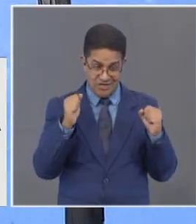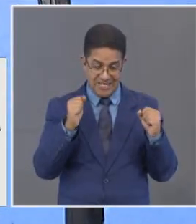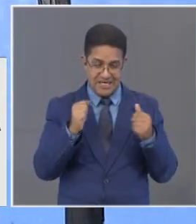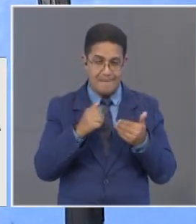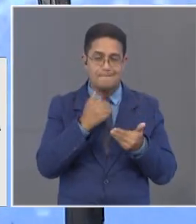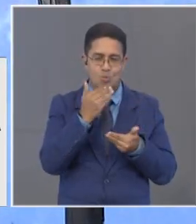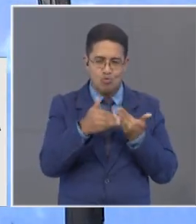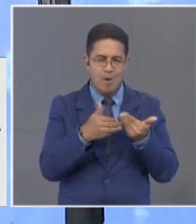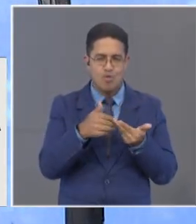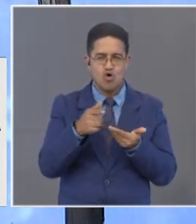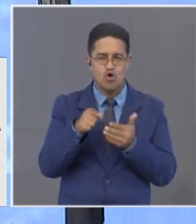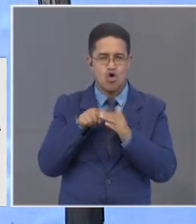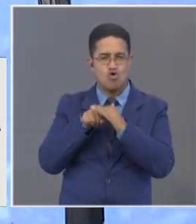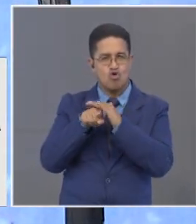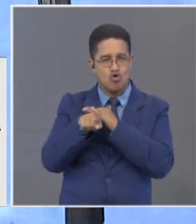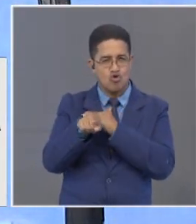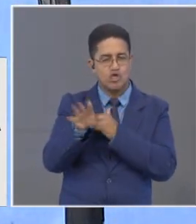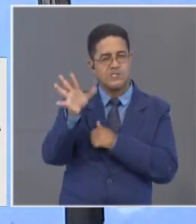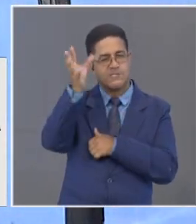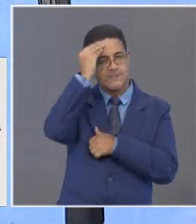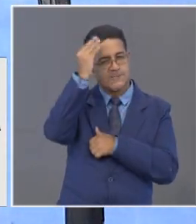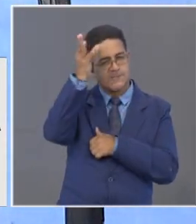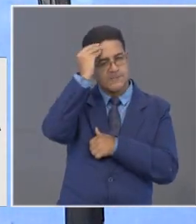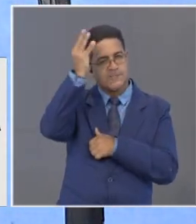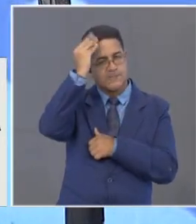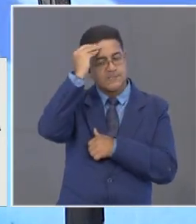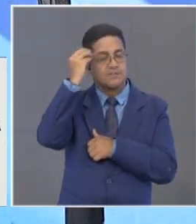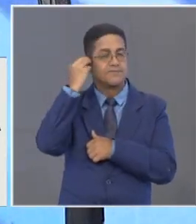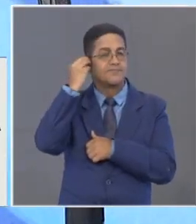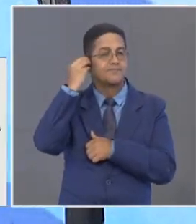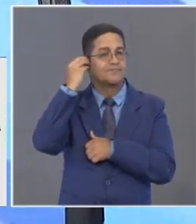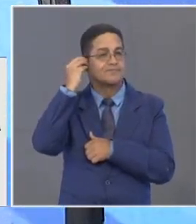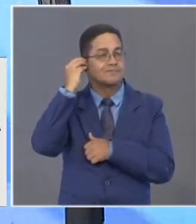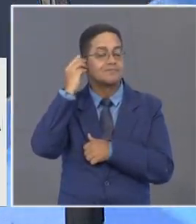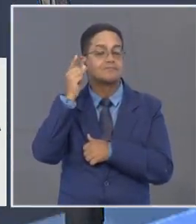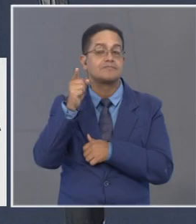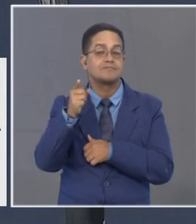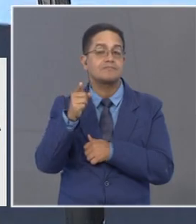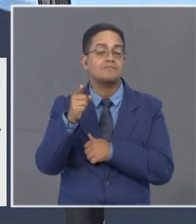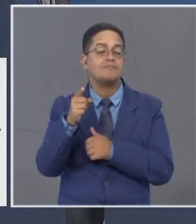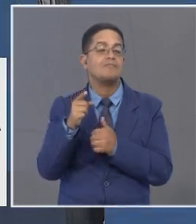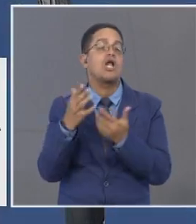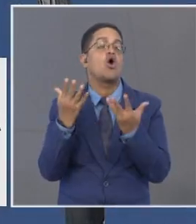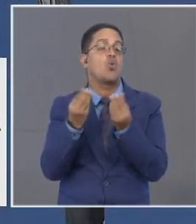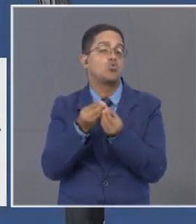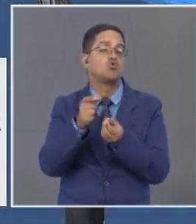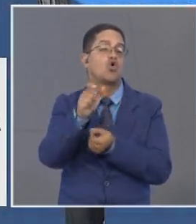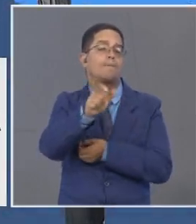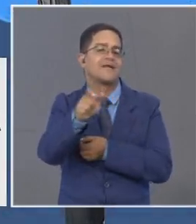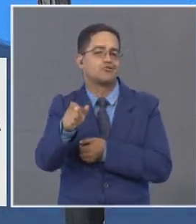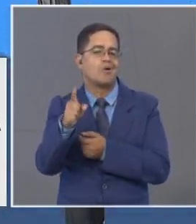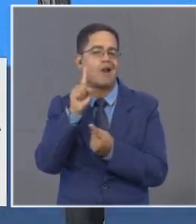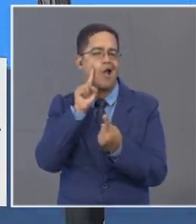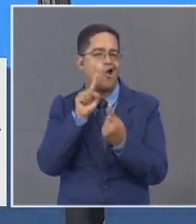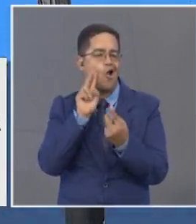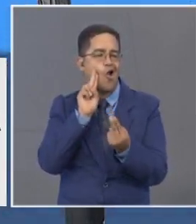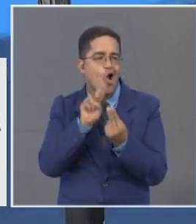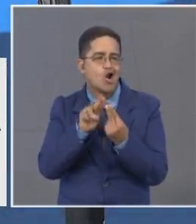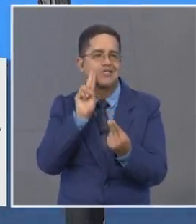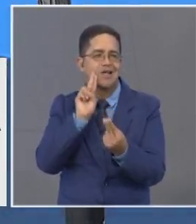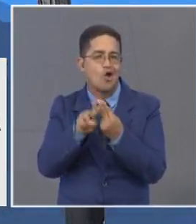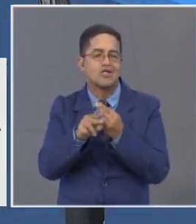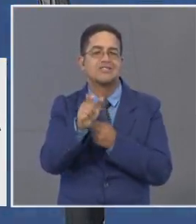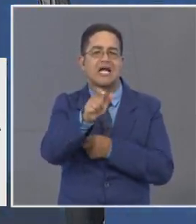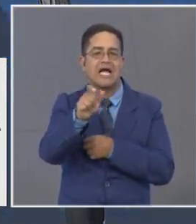el tiempo, este conocimiento adquirido por todos tus pacientes, por todas las intervenciones que tú vas haciendo, vas llegando a un